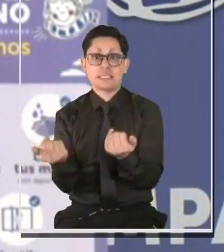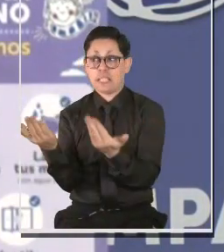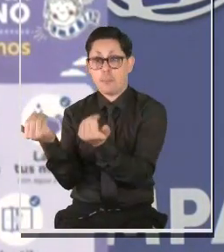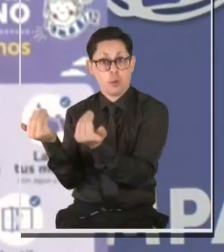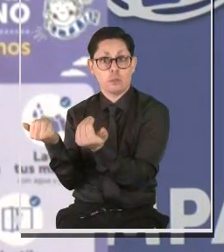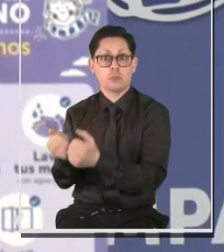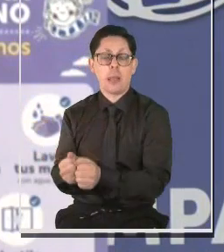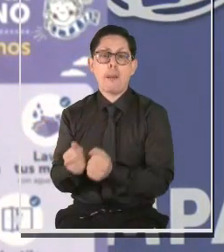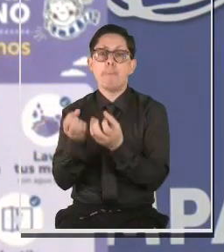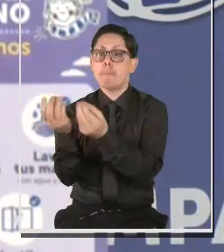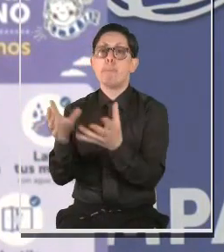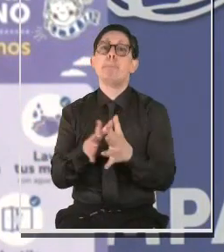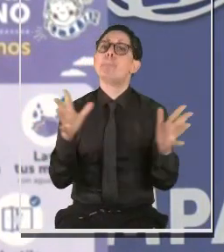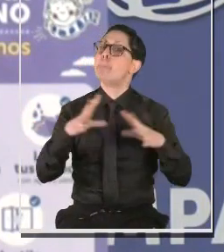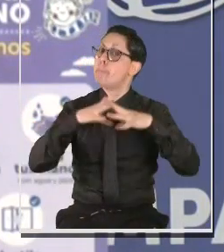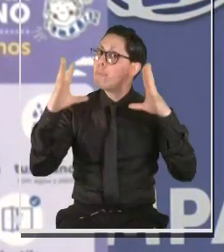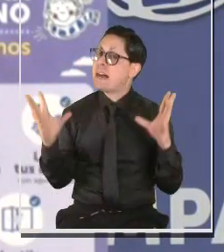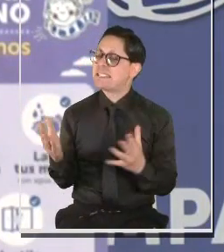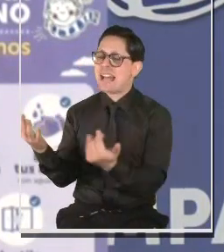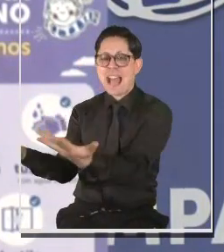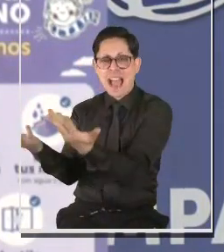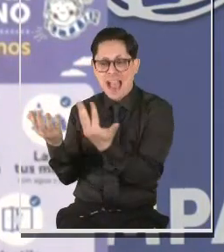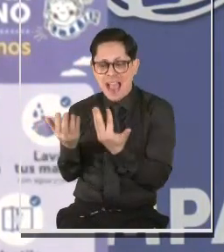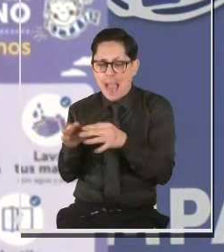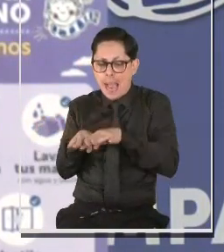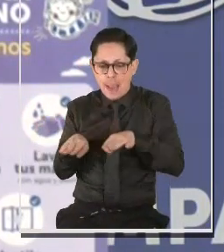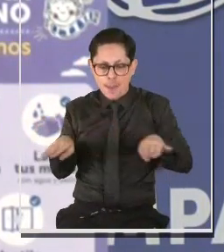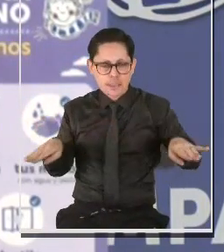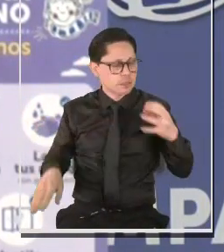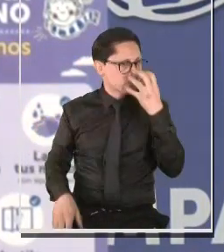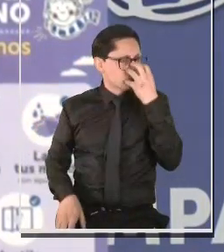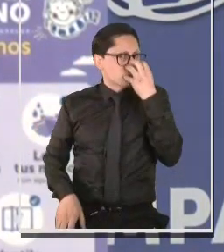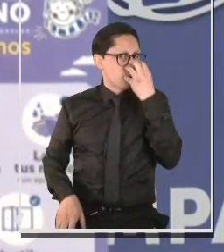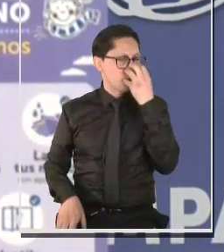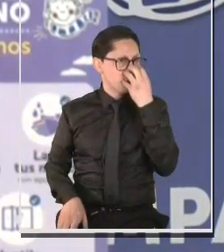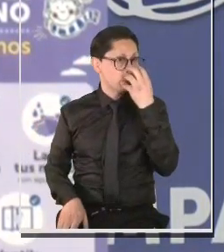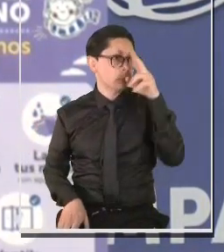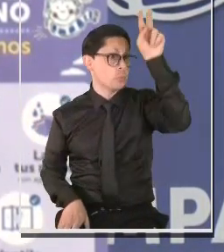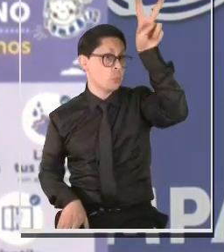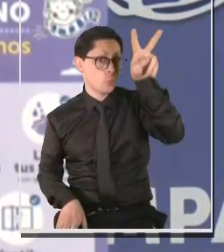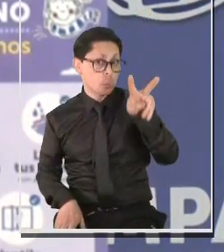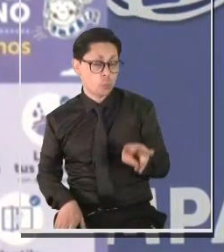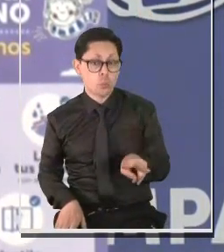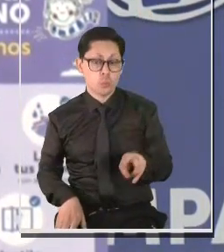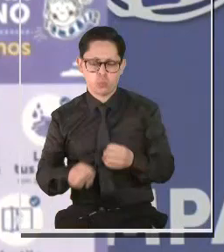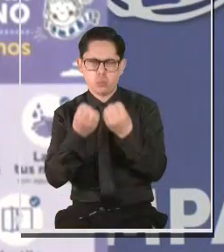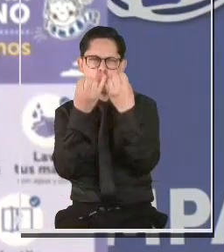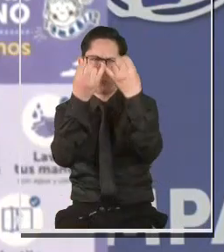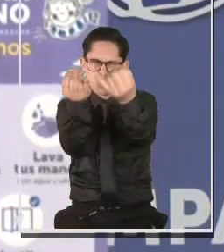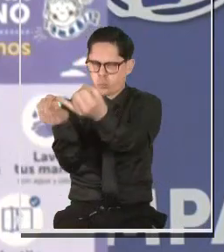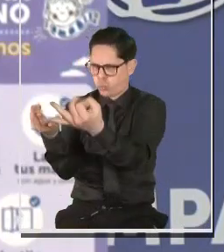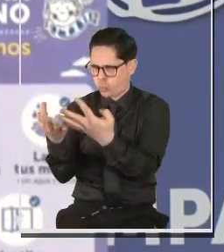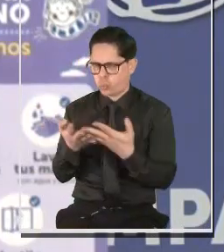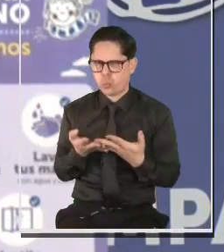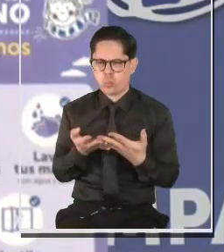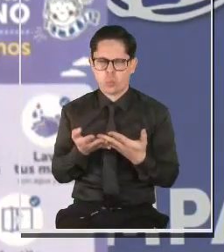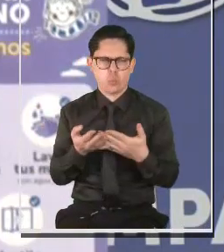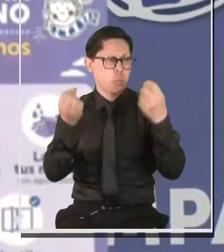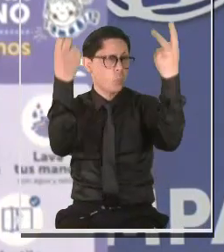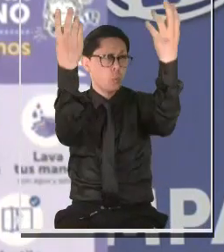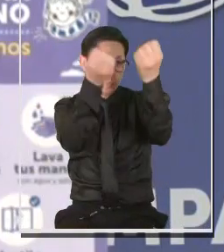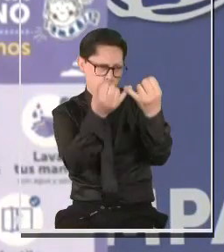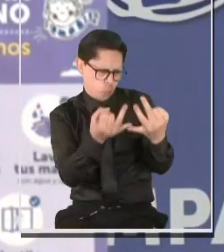tener más camas disponibles con ventilación mecánica vamos a mirar el resto de la dotación que es el con el que se hace la complejización